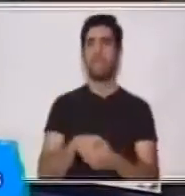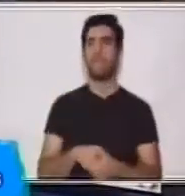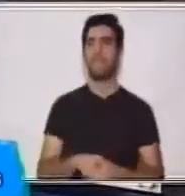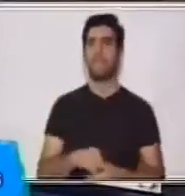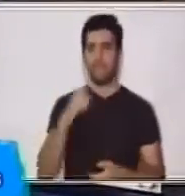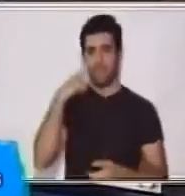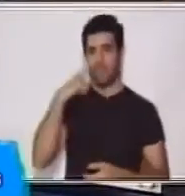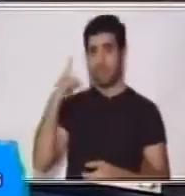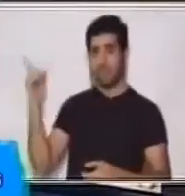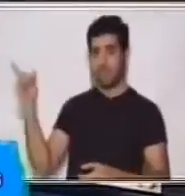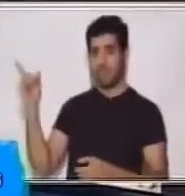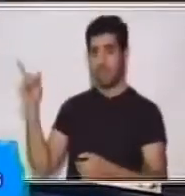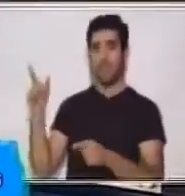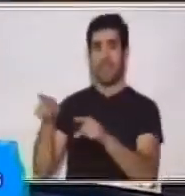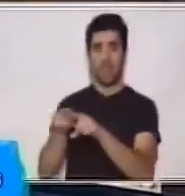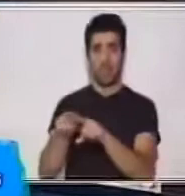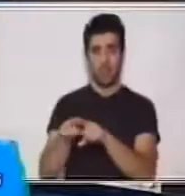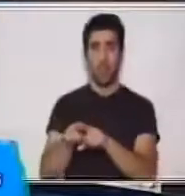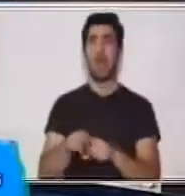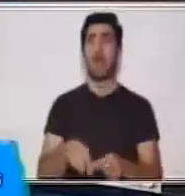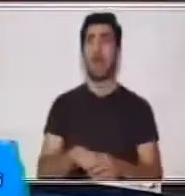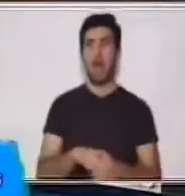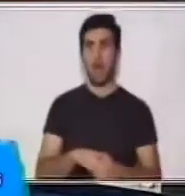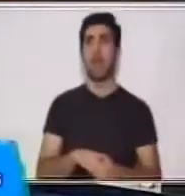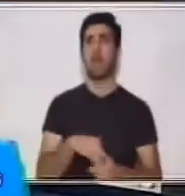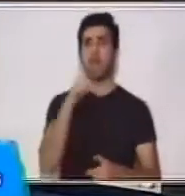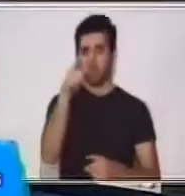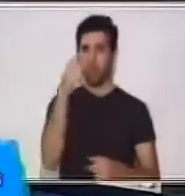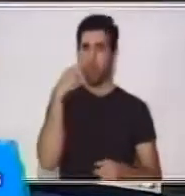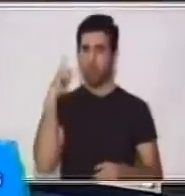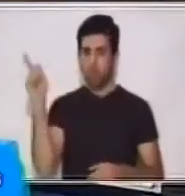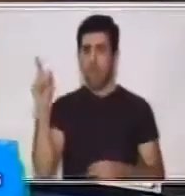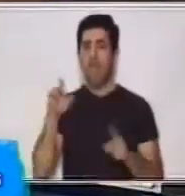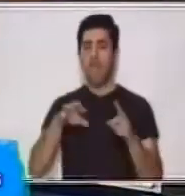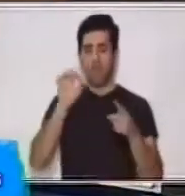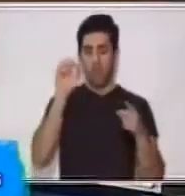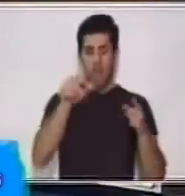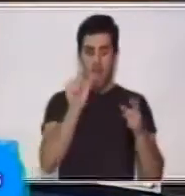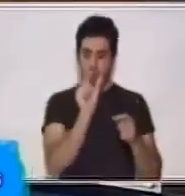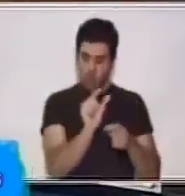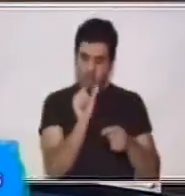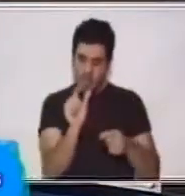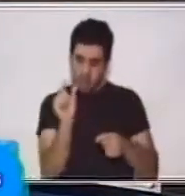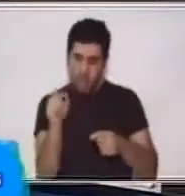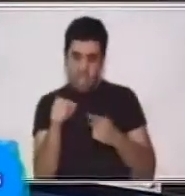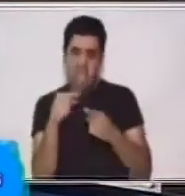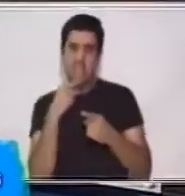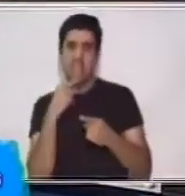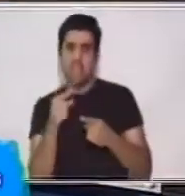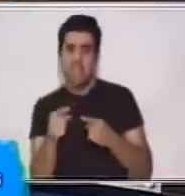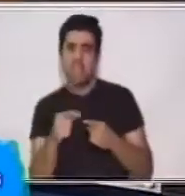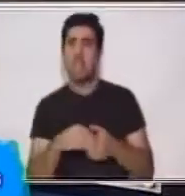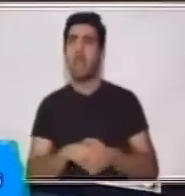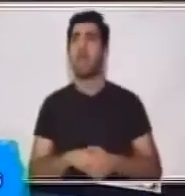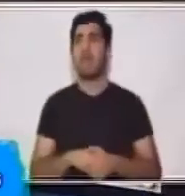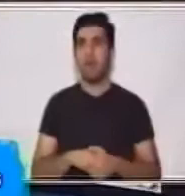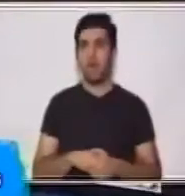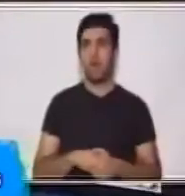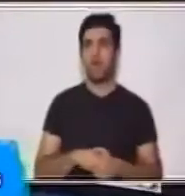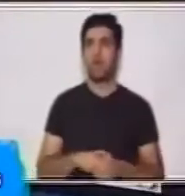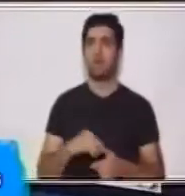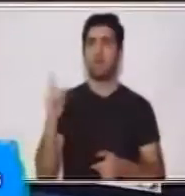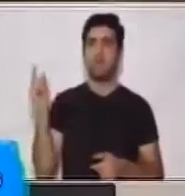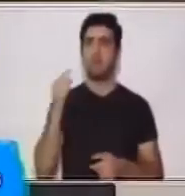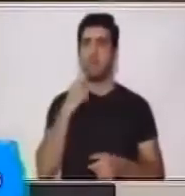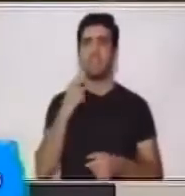¿sí?, vamos a encontrar estas tres teclas: seno, coseno y tangente. Puede que seno se encuentre